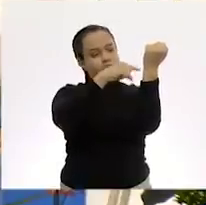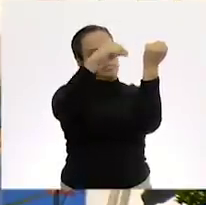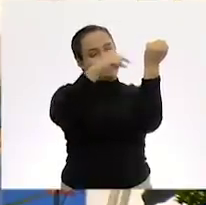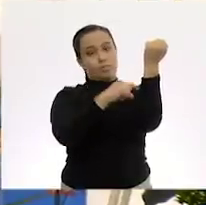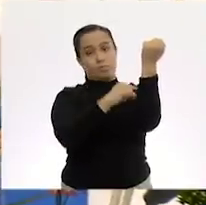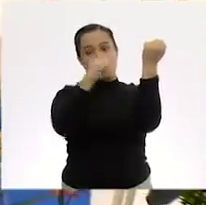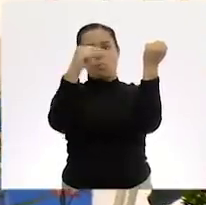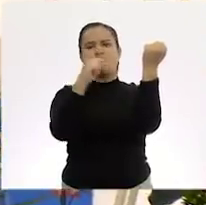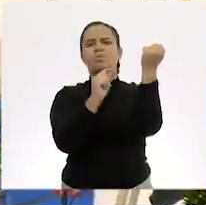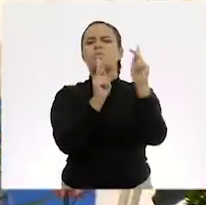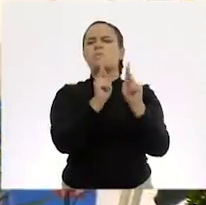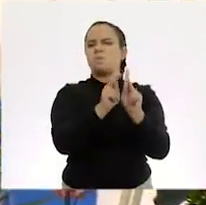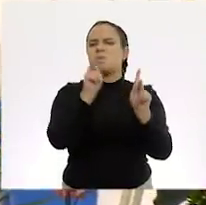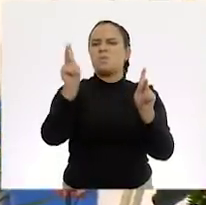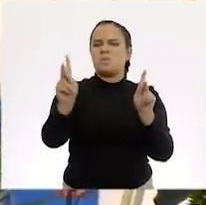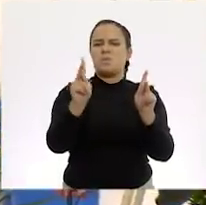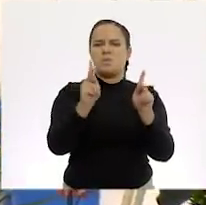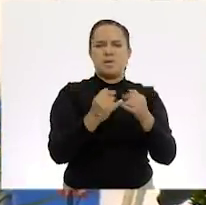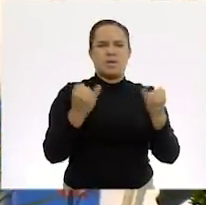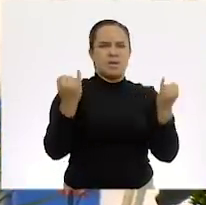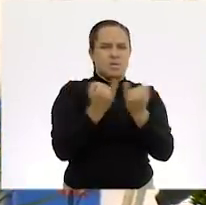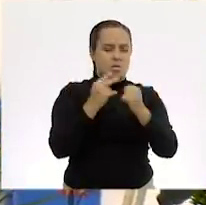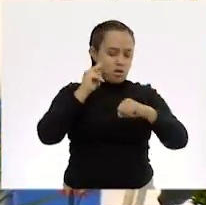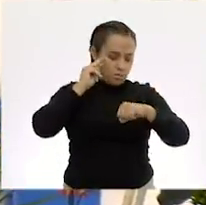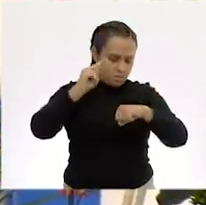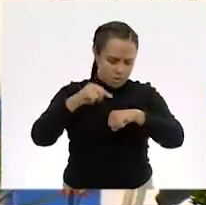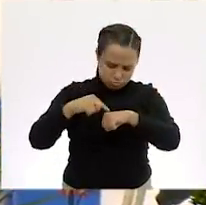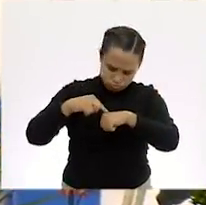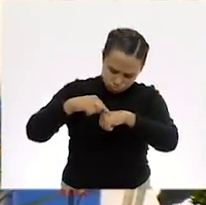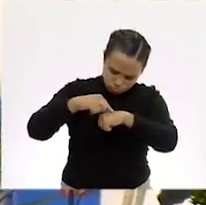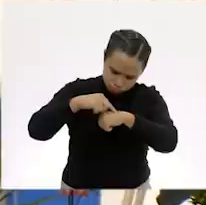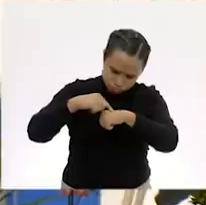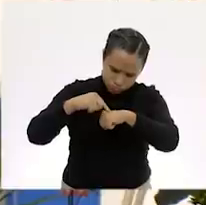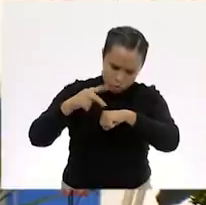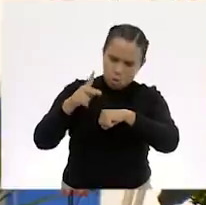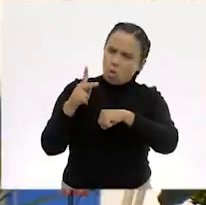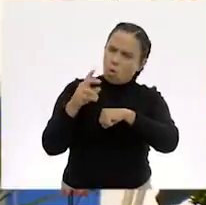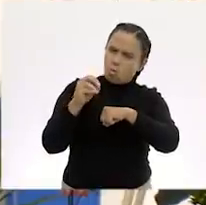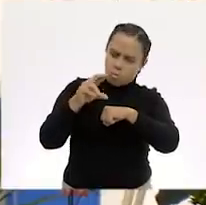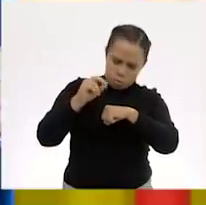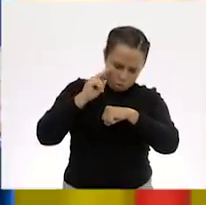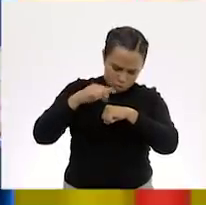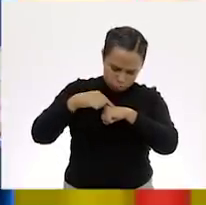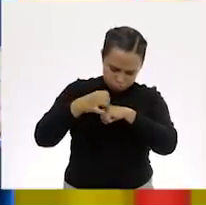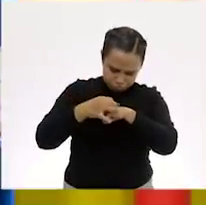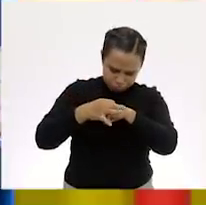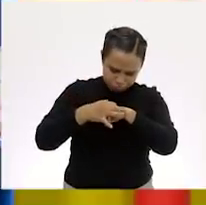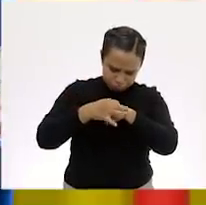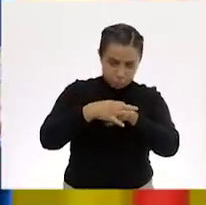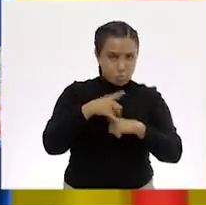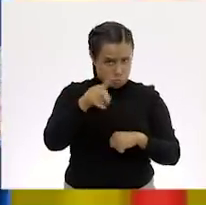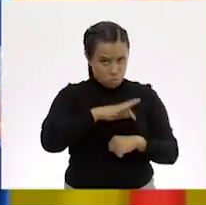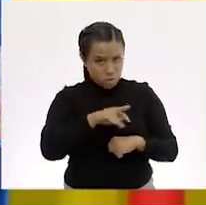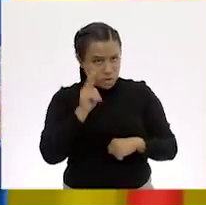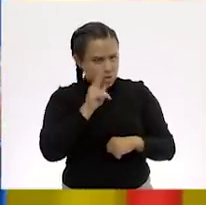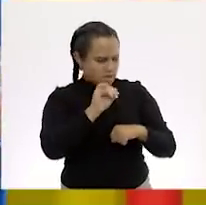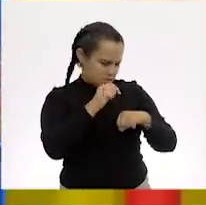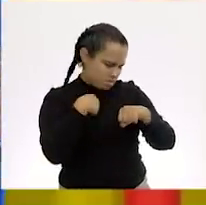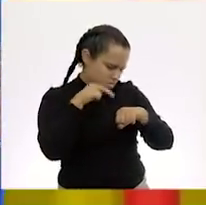por algo parecido a nuestros poros. ¿Tú puedes ver tus poros, Ruth? Sí, puedo